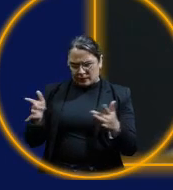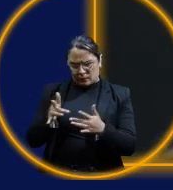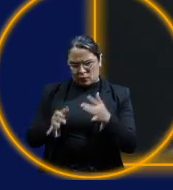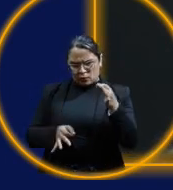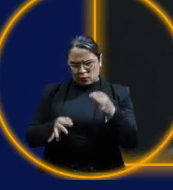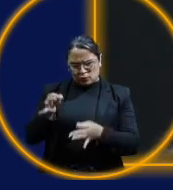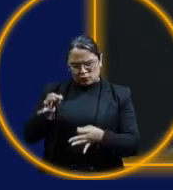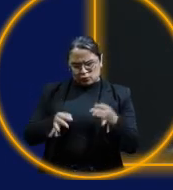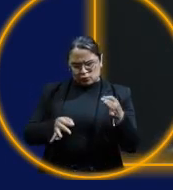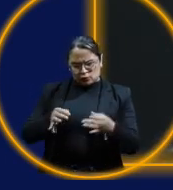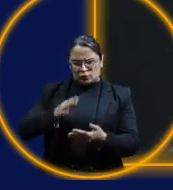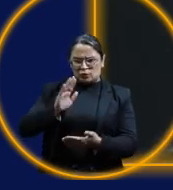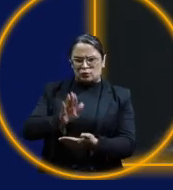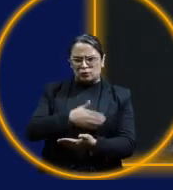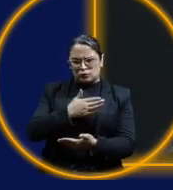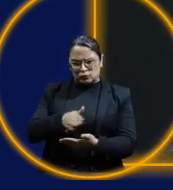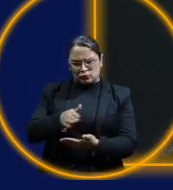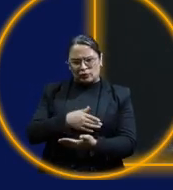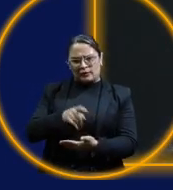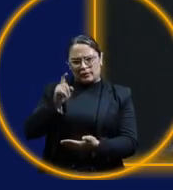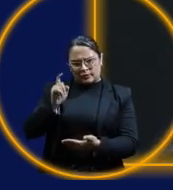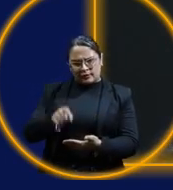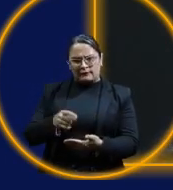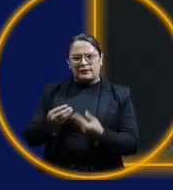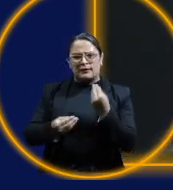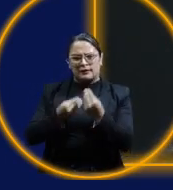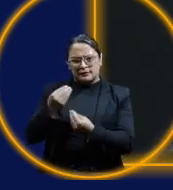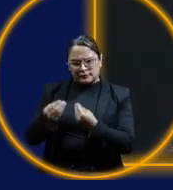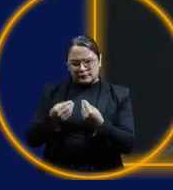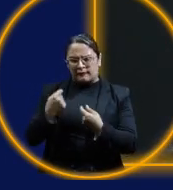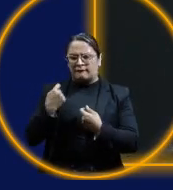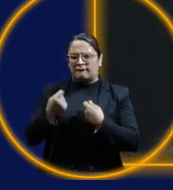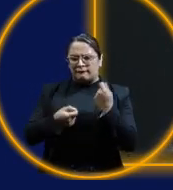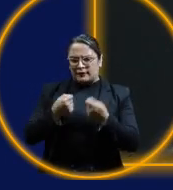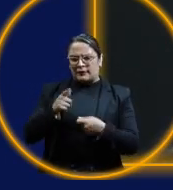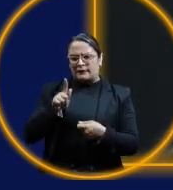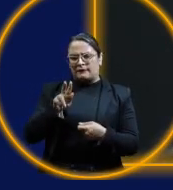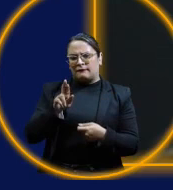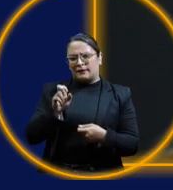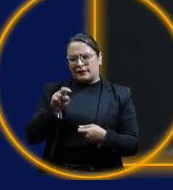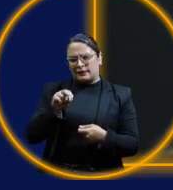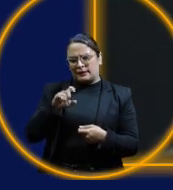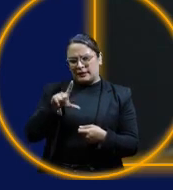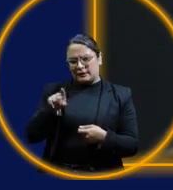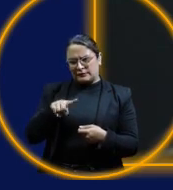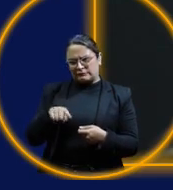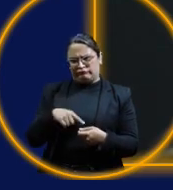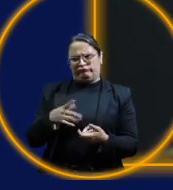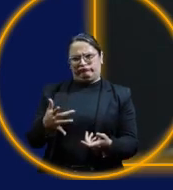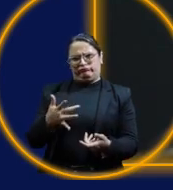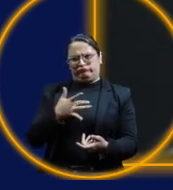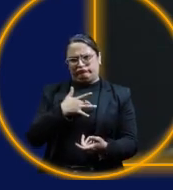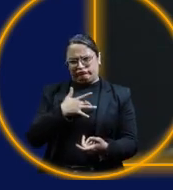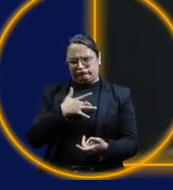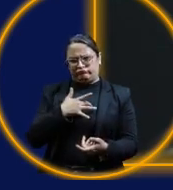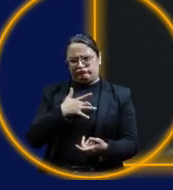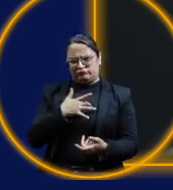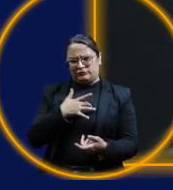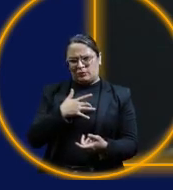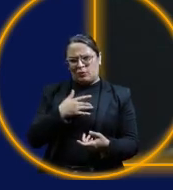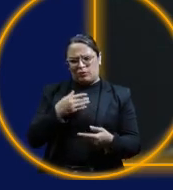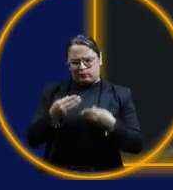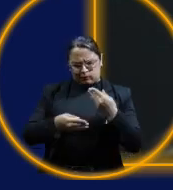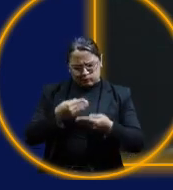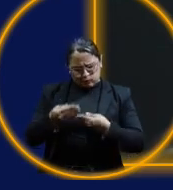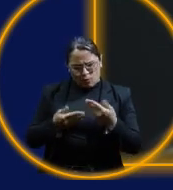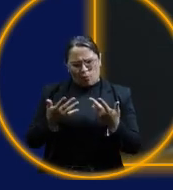que esto es lo que los músicos tienen que hacer para sobrevivir vender franelas es ofensivo ser telas